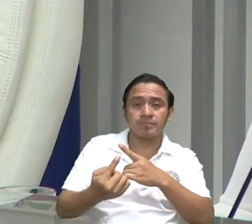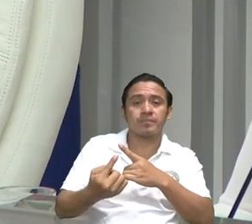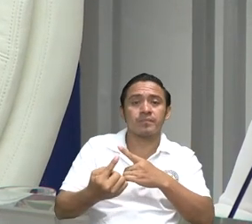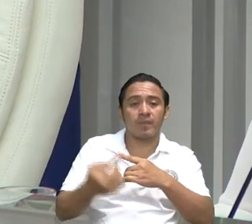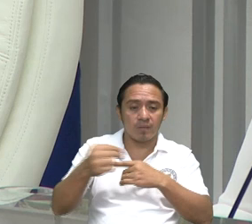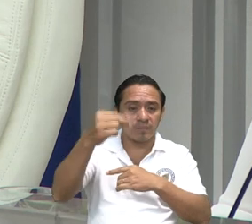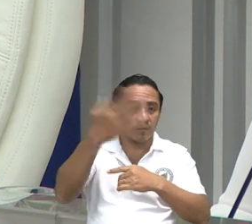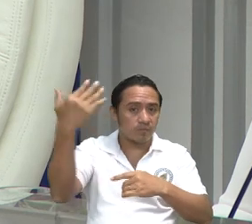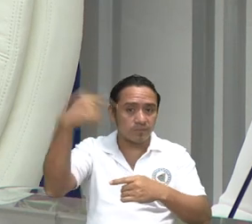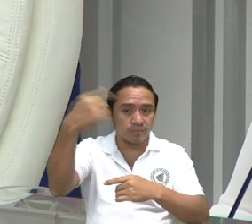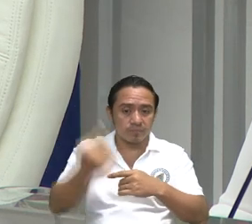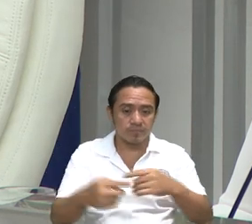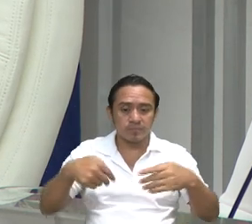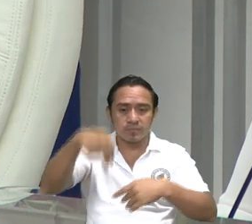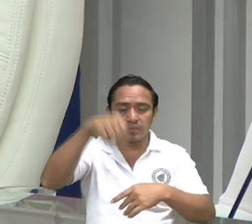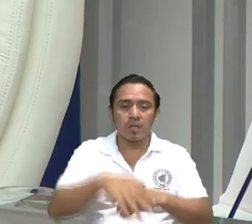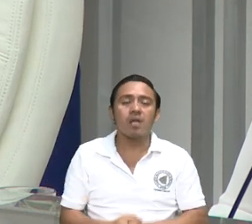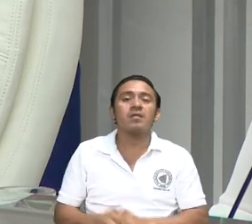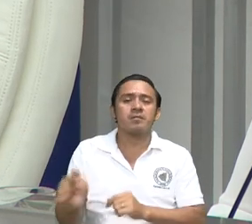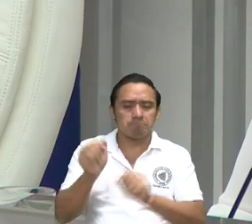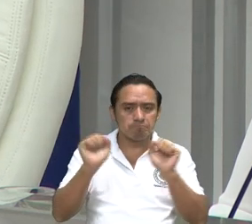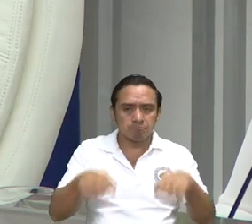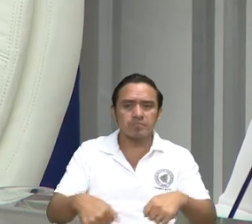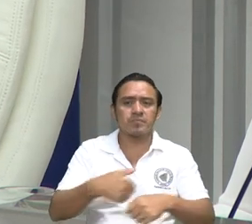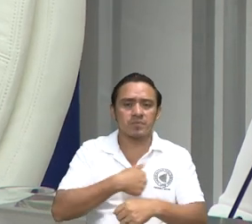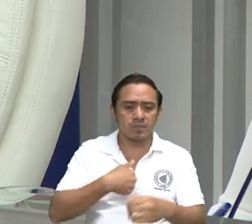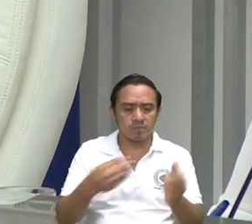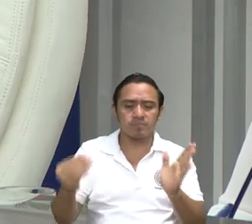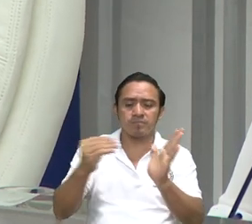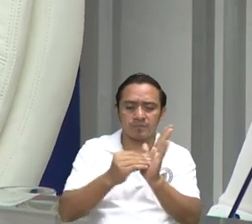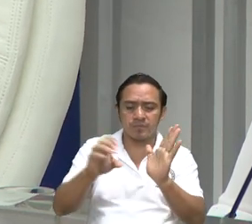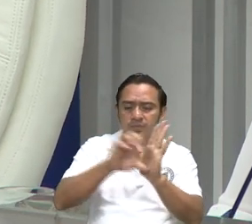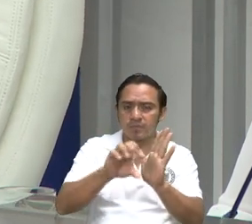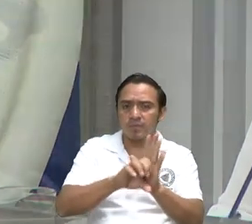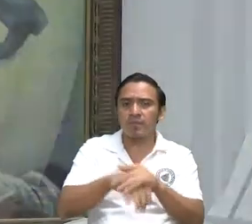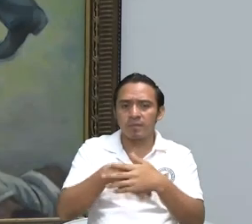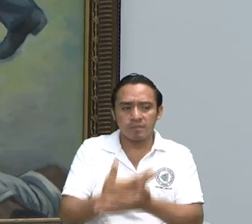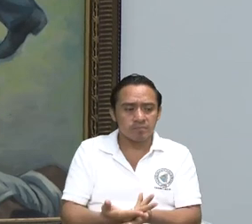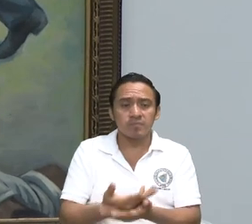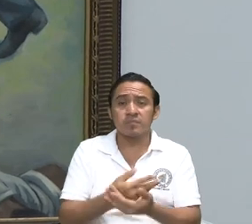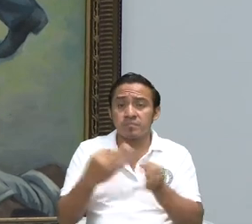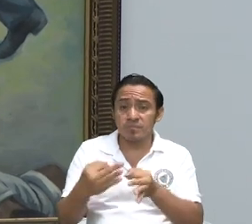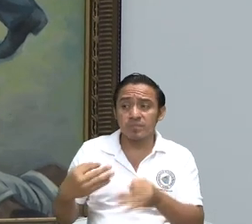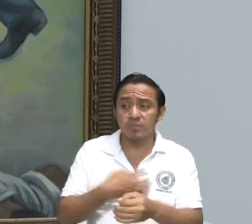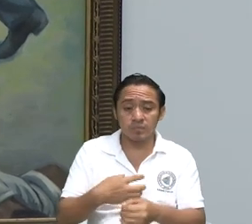intervencionismo norteamericano hizo posible la constitución como nación nicaragüense.